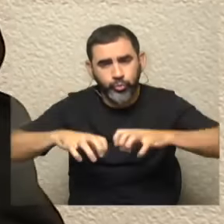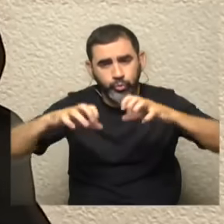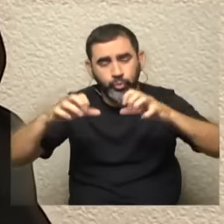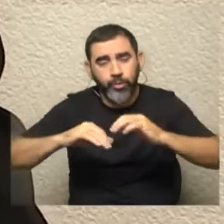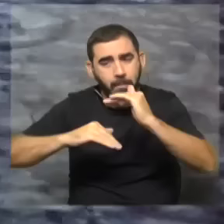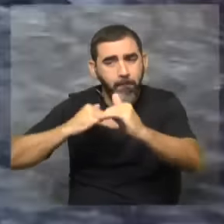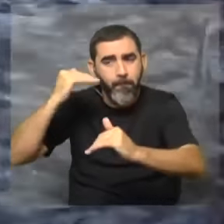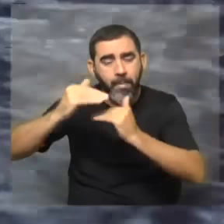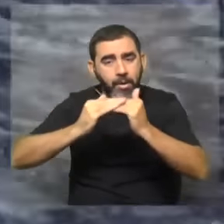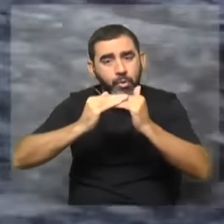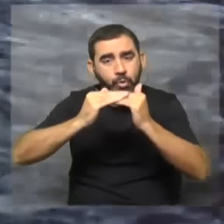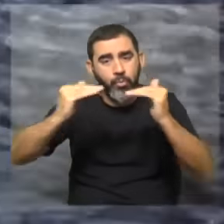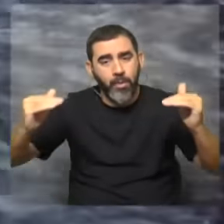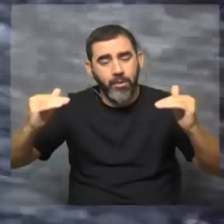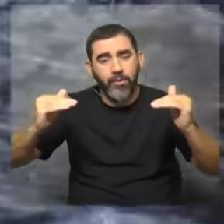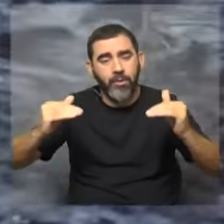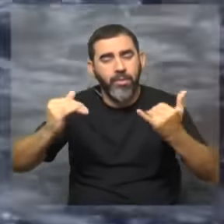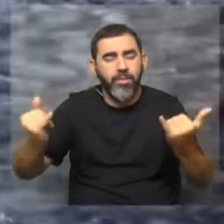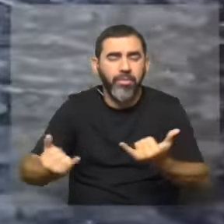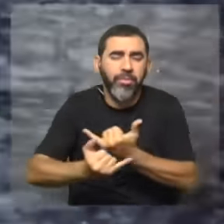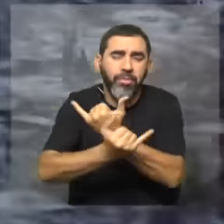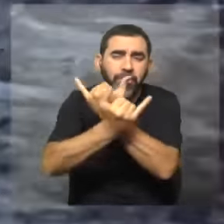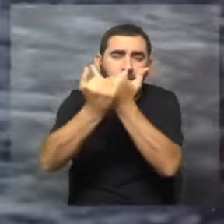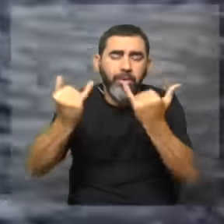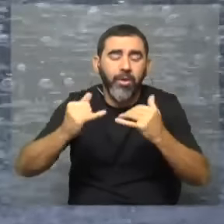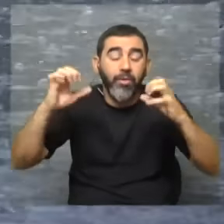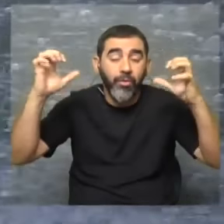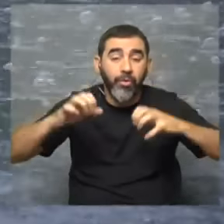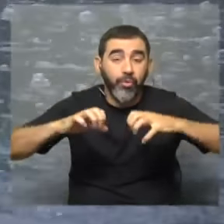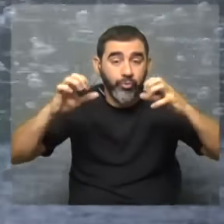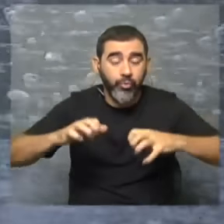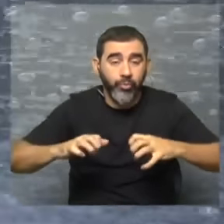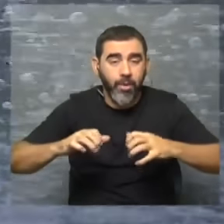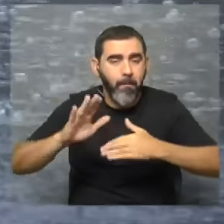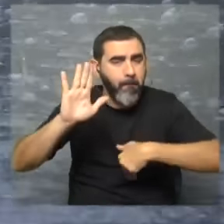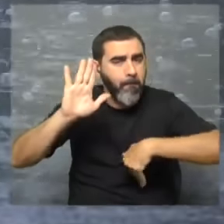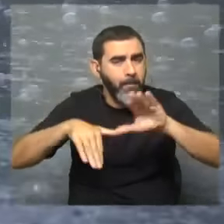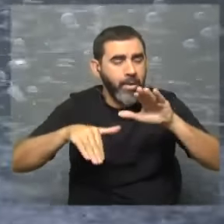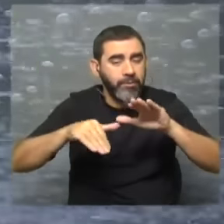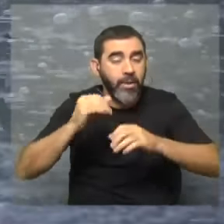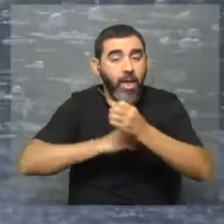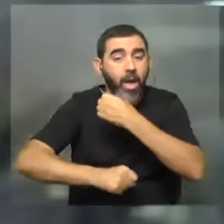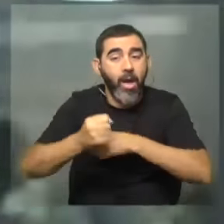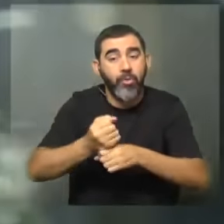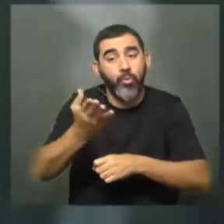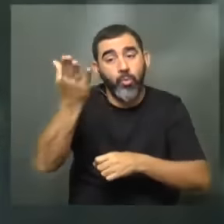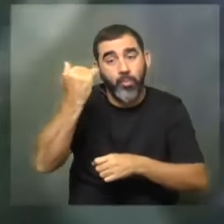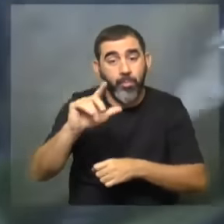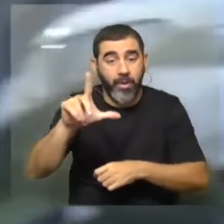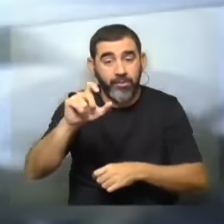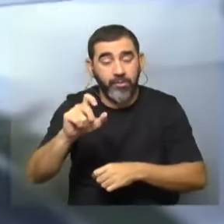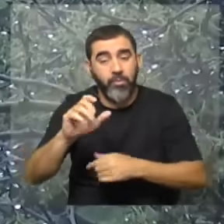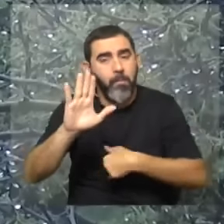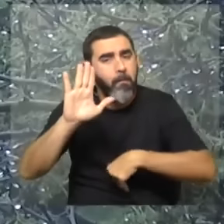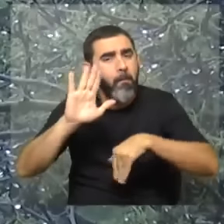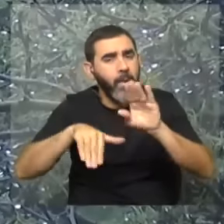encima de lo normal cantidad de días de precipitación mayores a los del año pasado por supuesto y